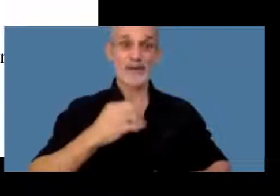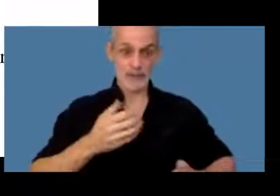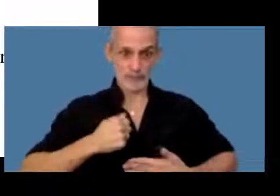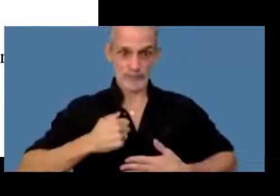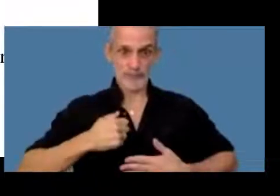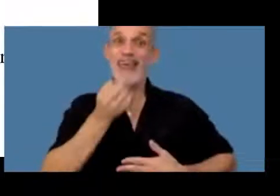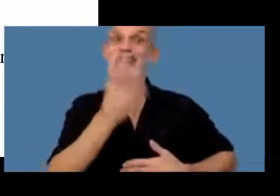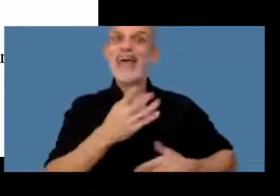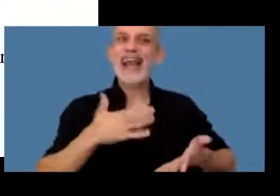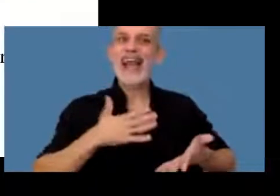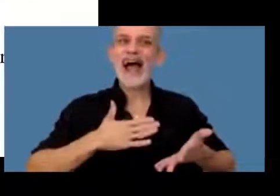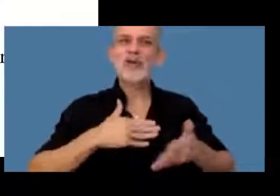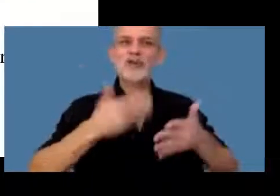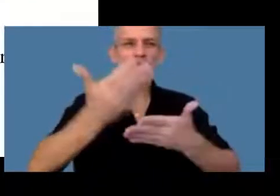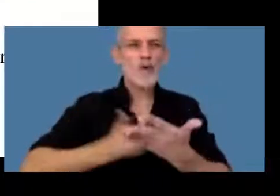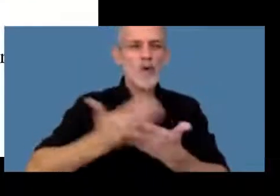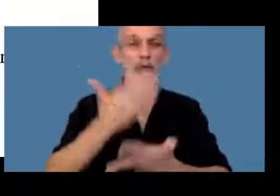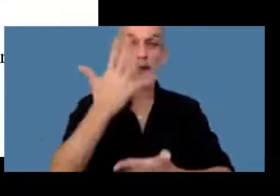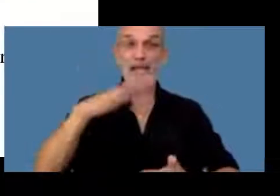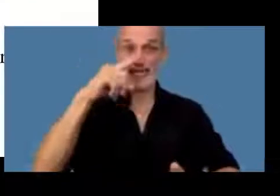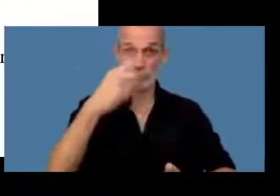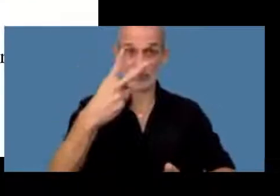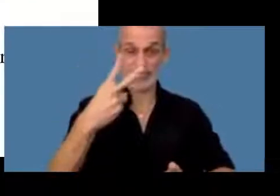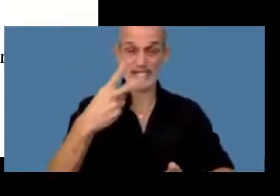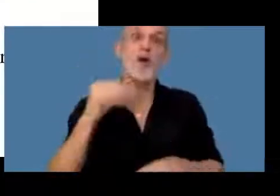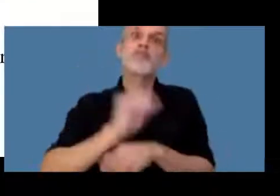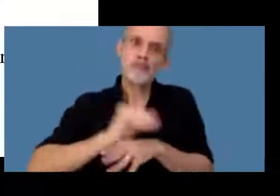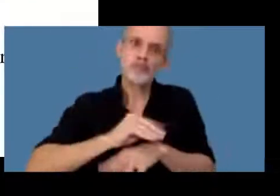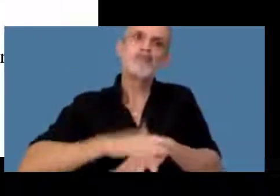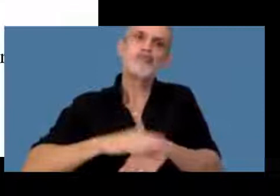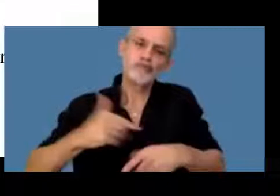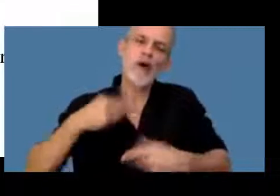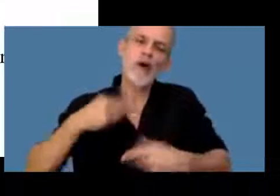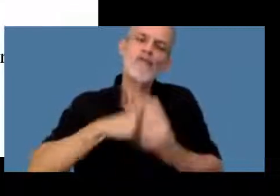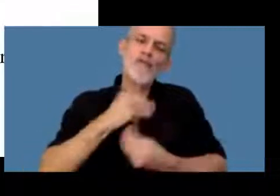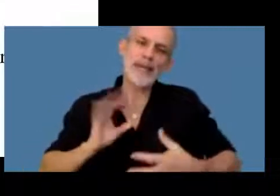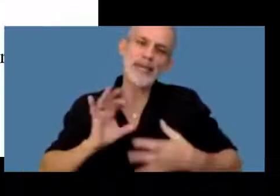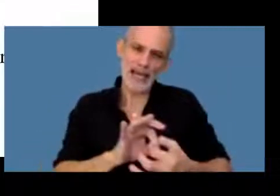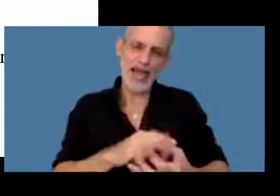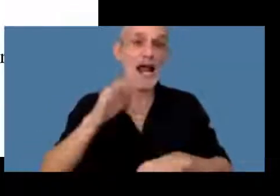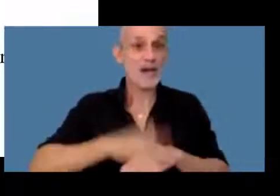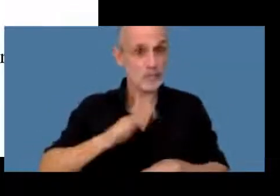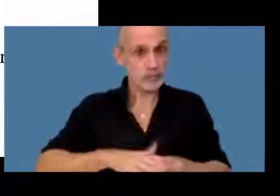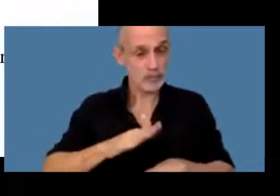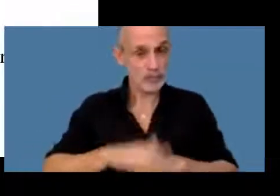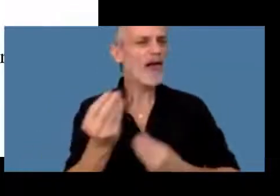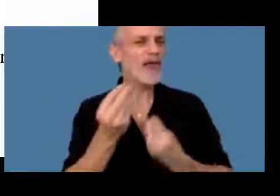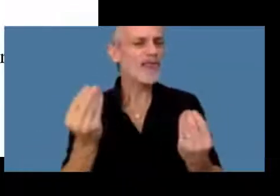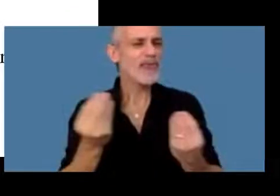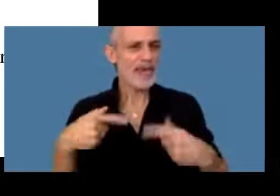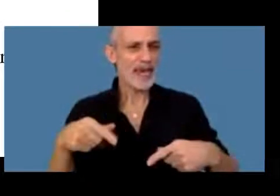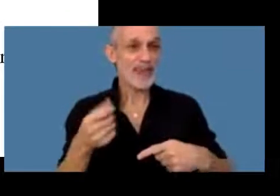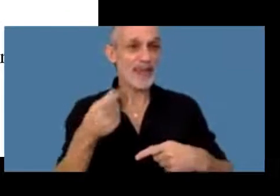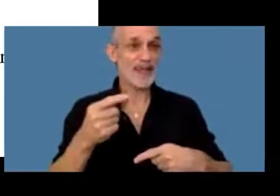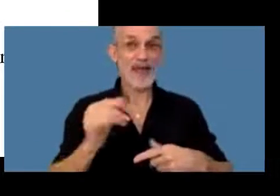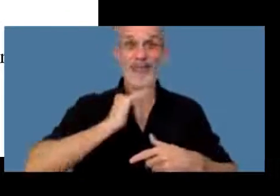en el 572 como carga de familia. Recuerden que la responsabilidad de lo que se denuncia